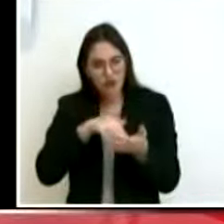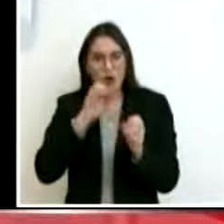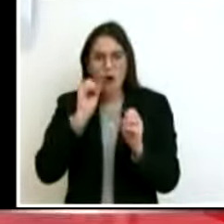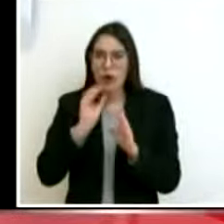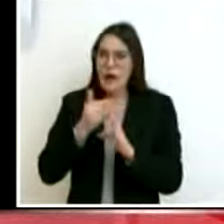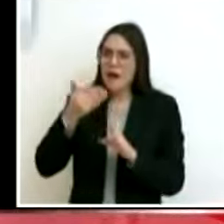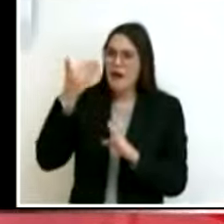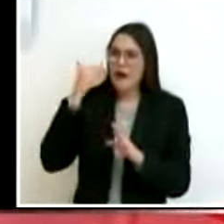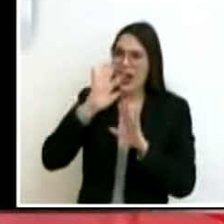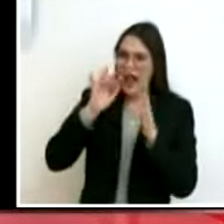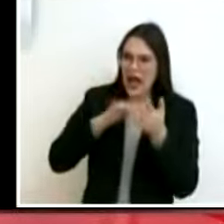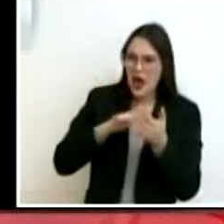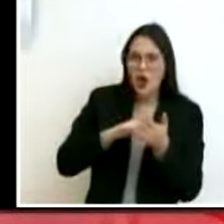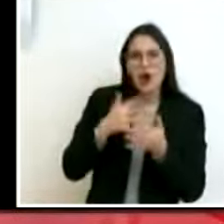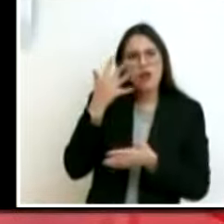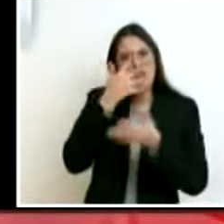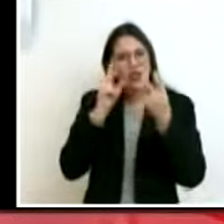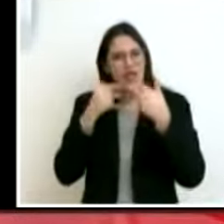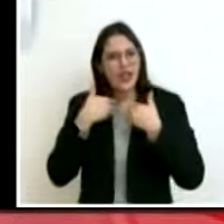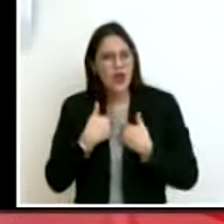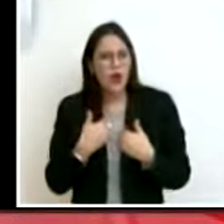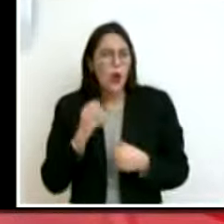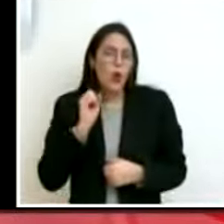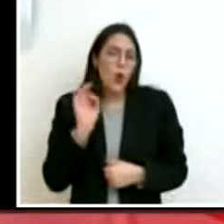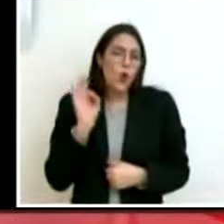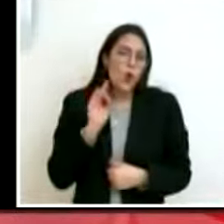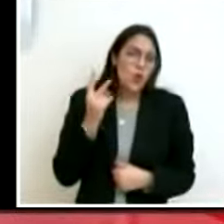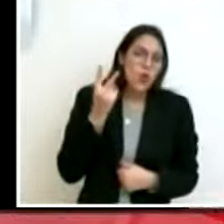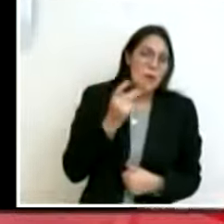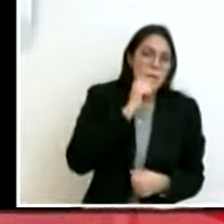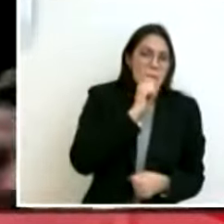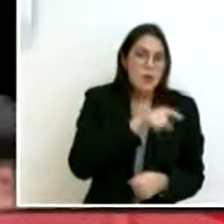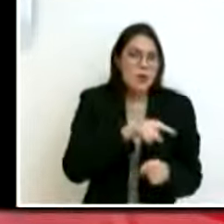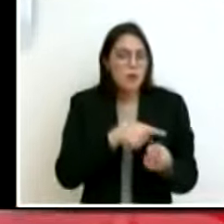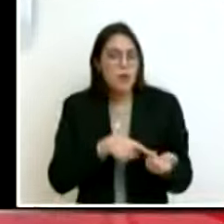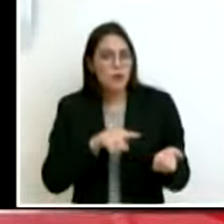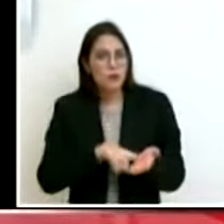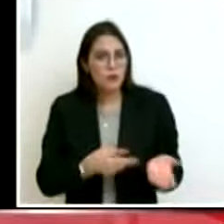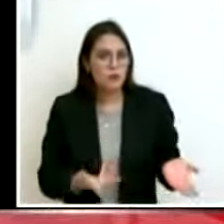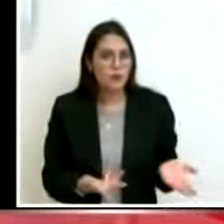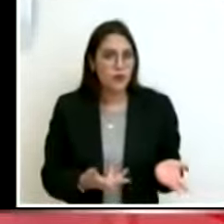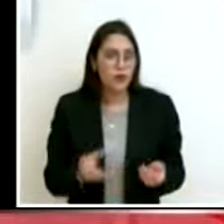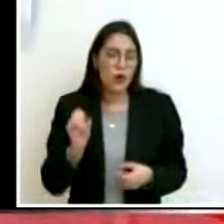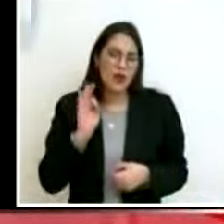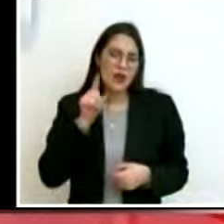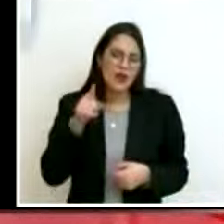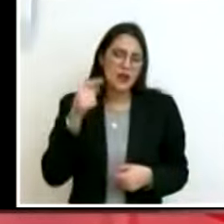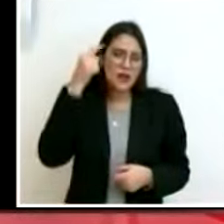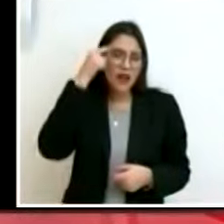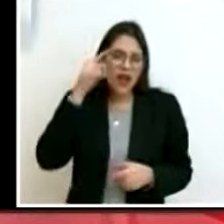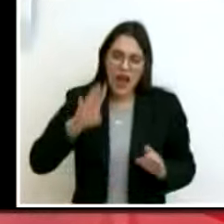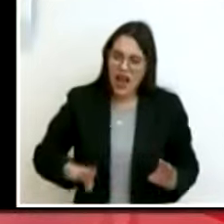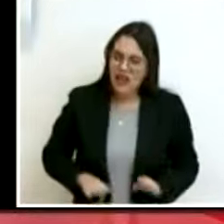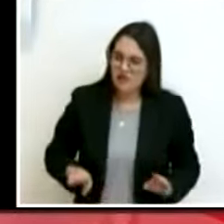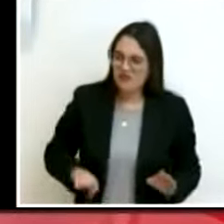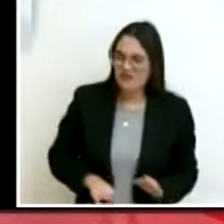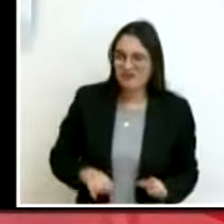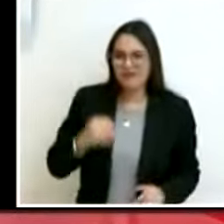leyeron, no la entienden, o las dos cosas, o solamente es esa actitud perversa